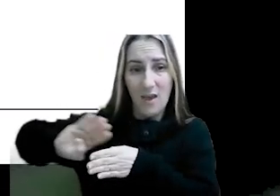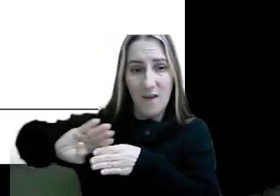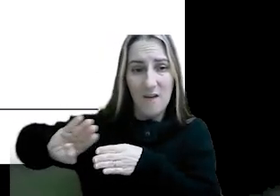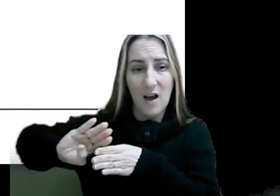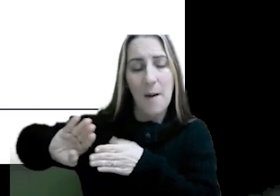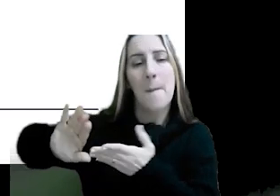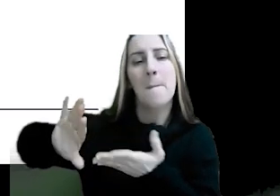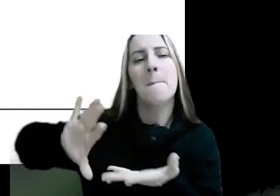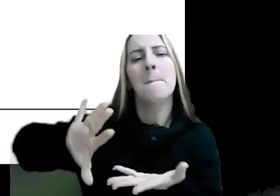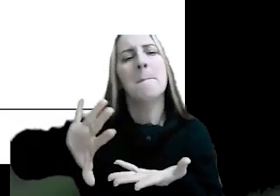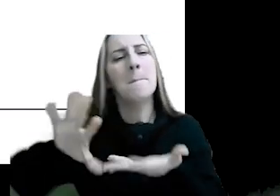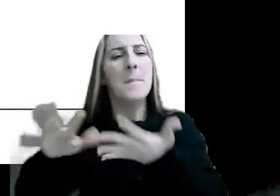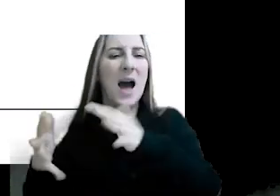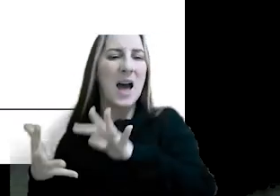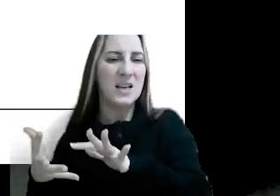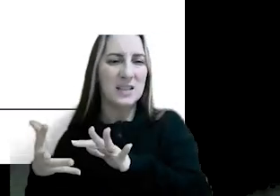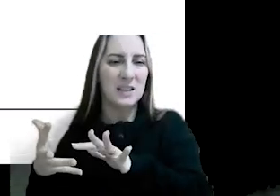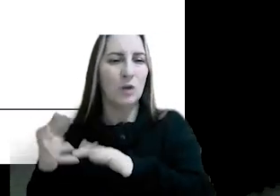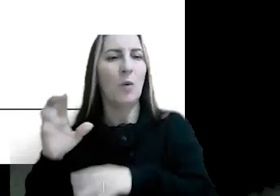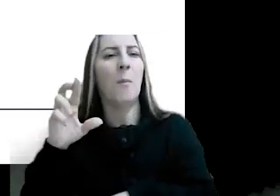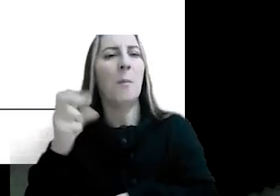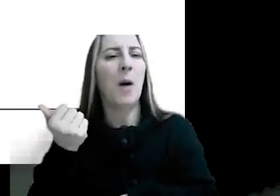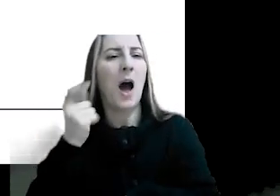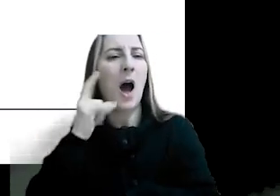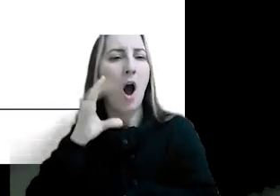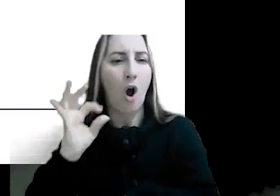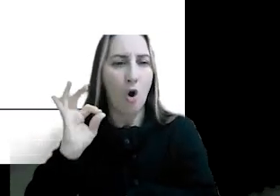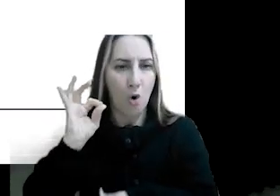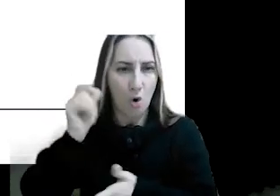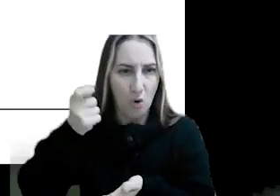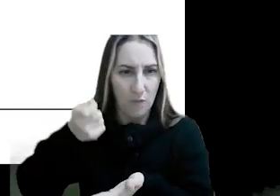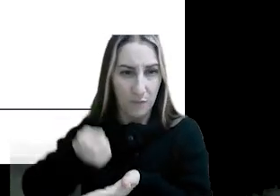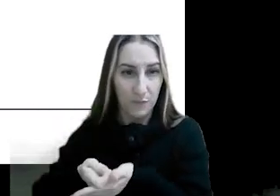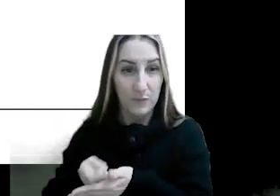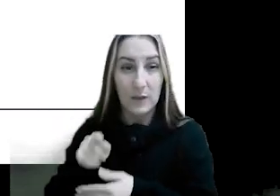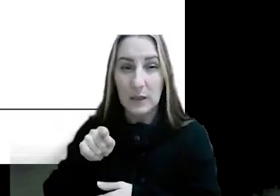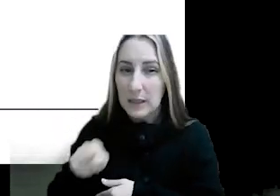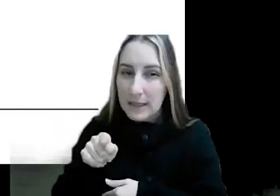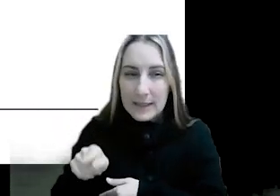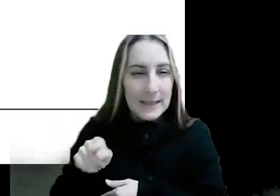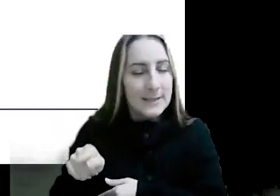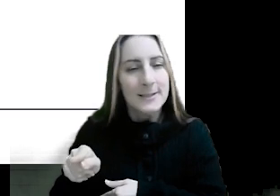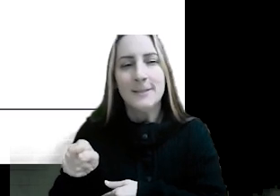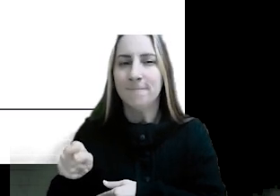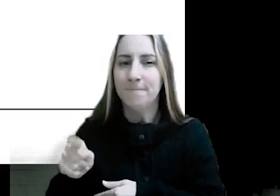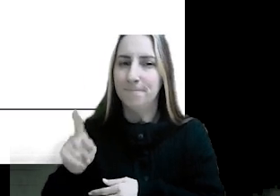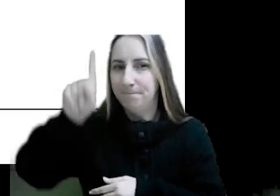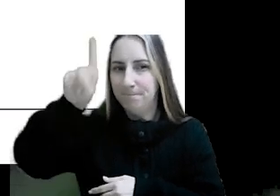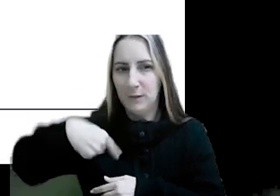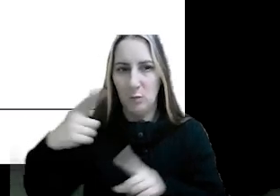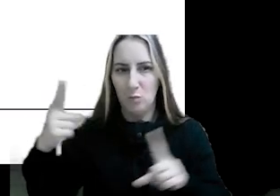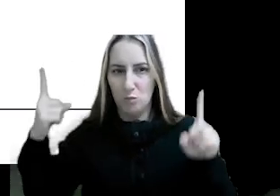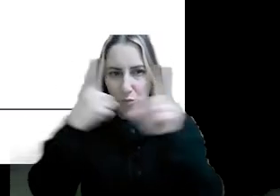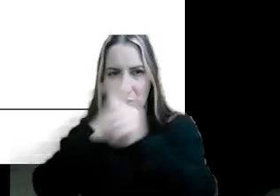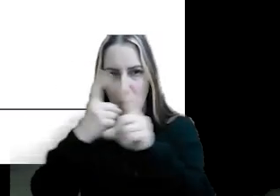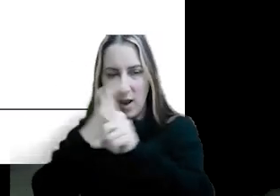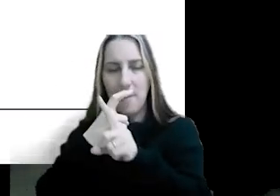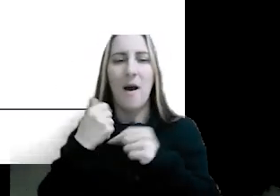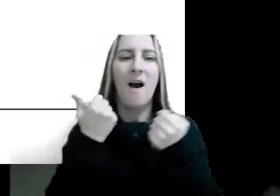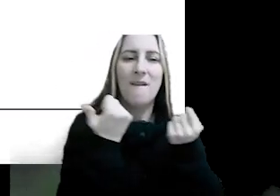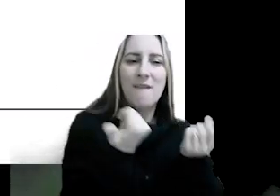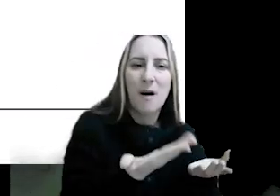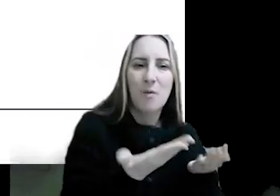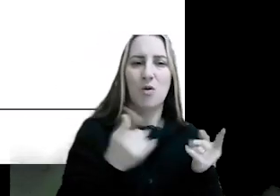a pago. Y eso traía varios conflictos, jurisprudencia a favor y en contra,